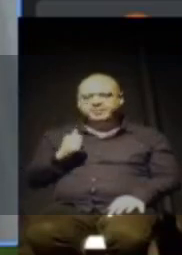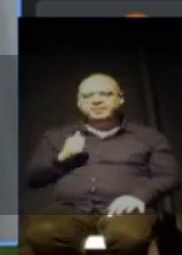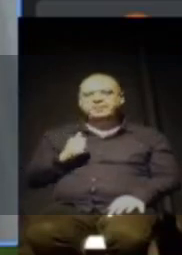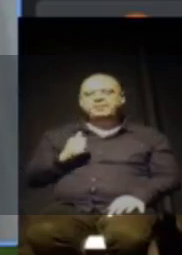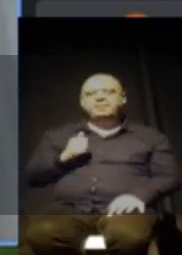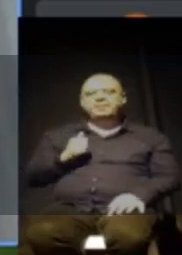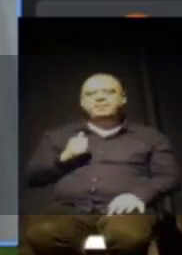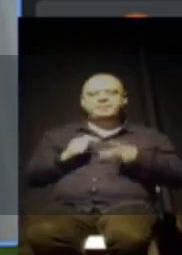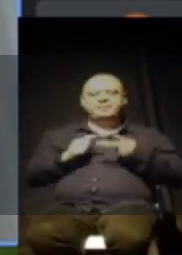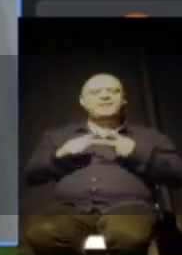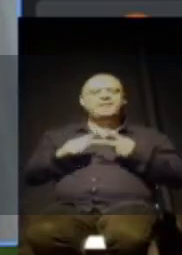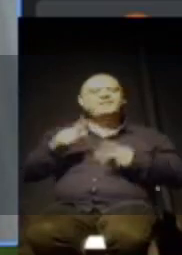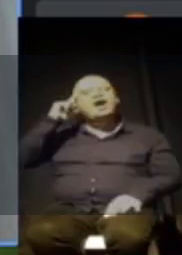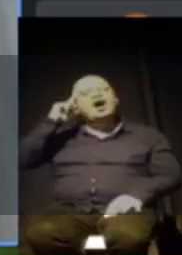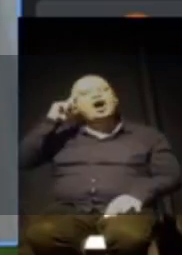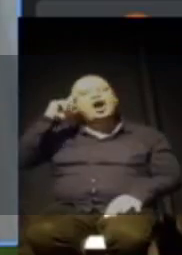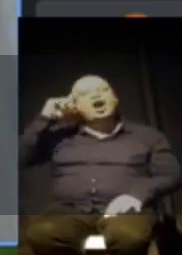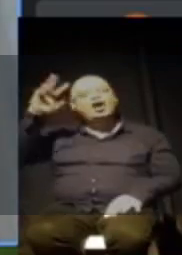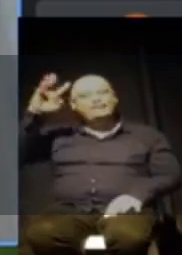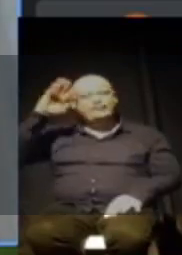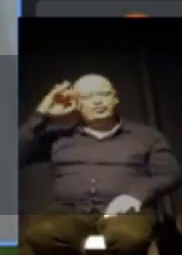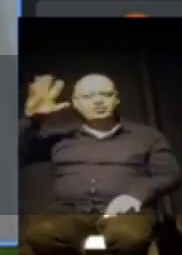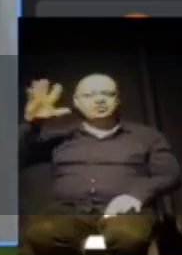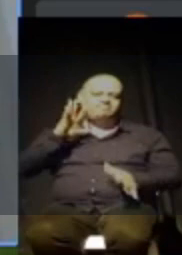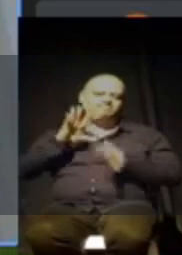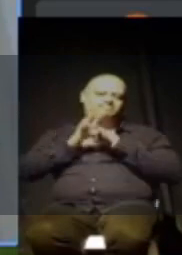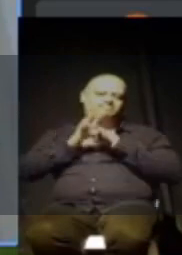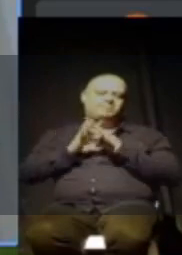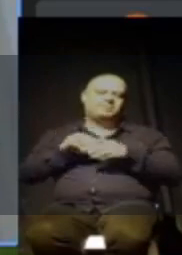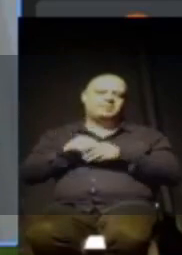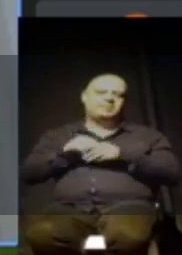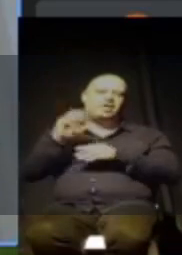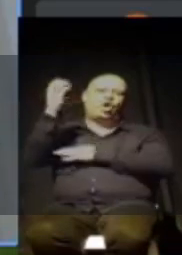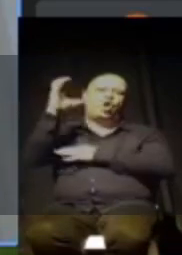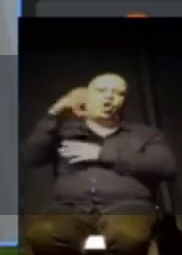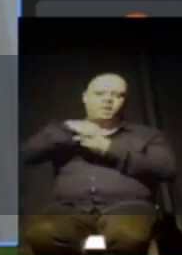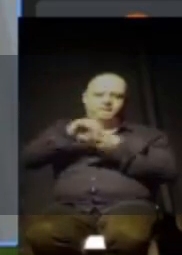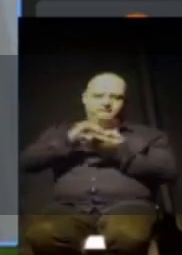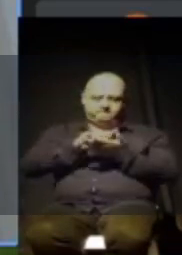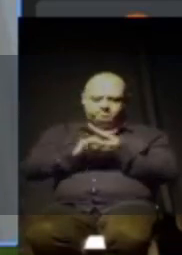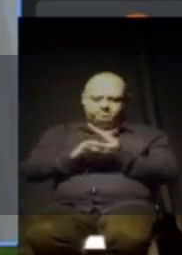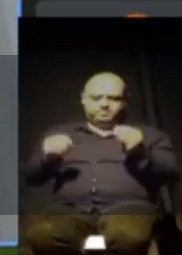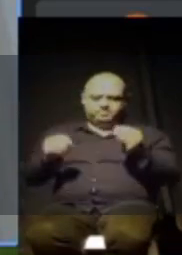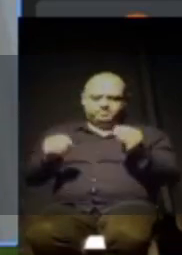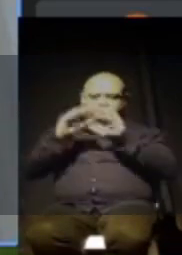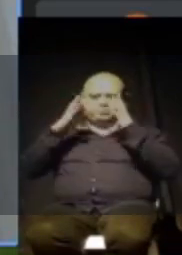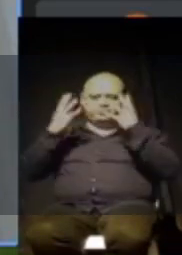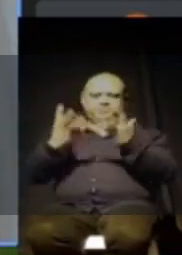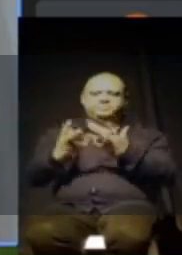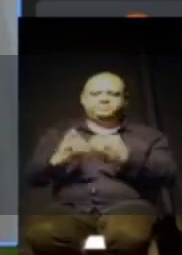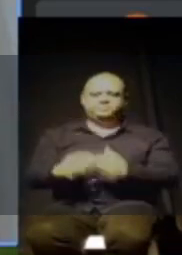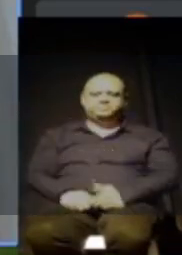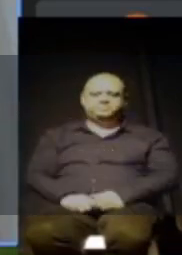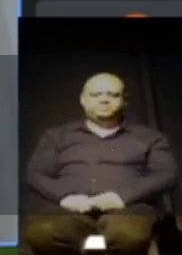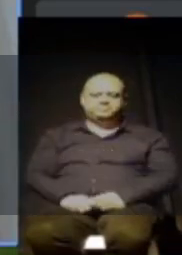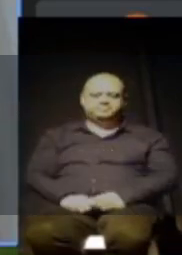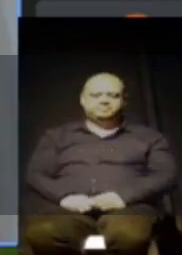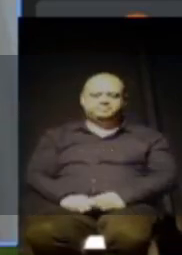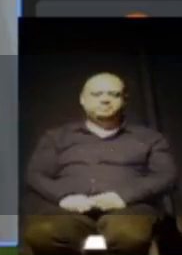como filosofía, ¿no?, posible para nuestro país, incluso para el planeta. En ese